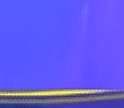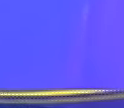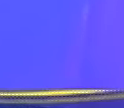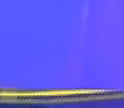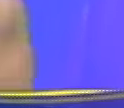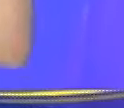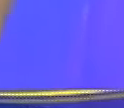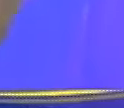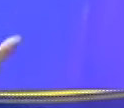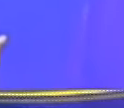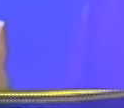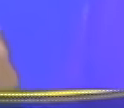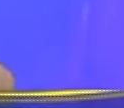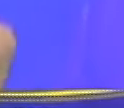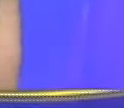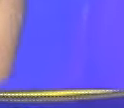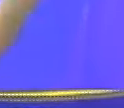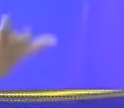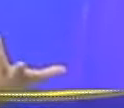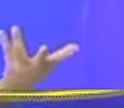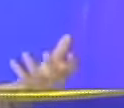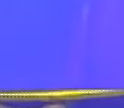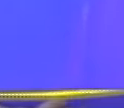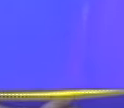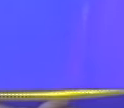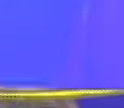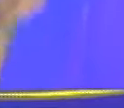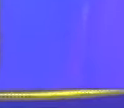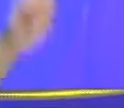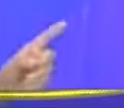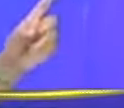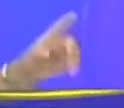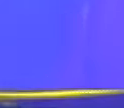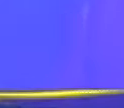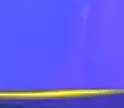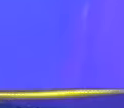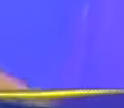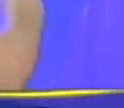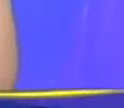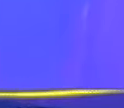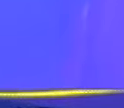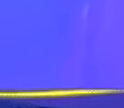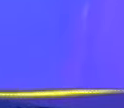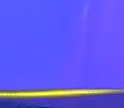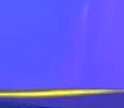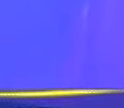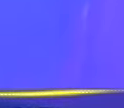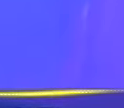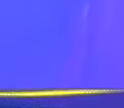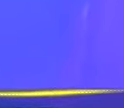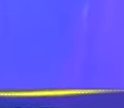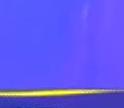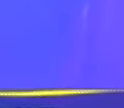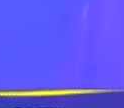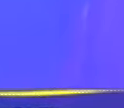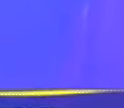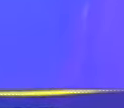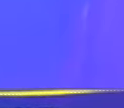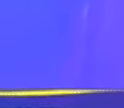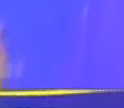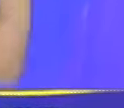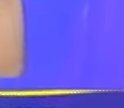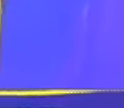sus propuestas de qué es lo que le gusta cómo quieren organizarse también presidente tenemos a nuestros muchachos